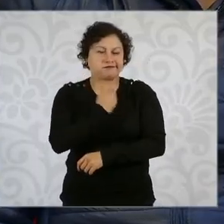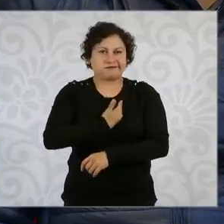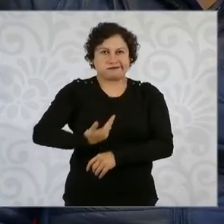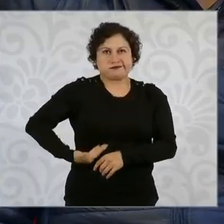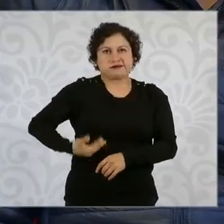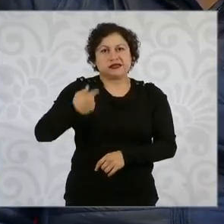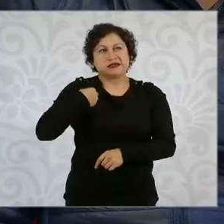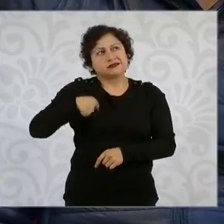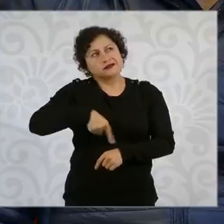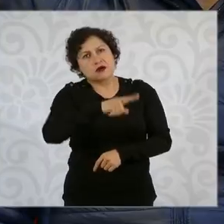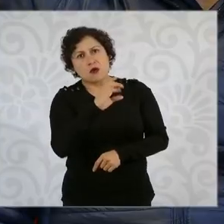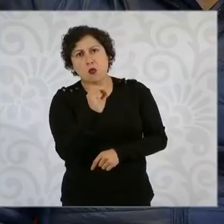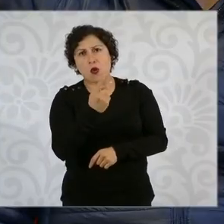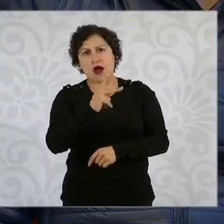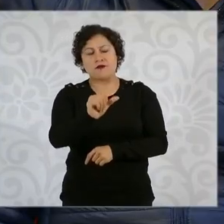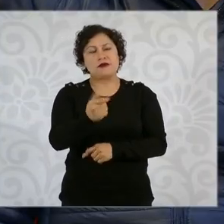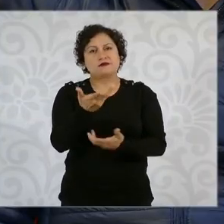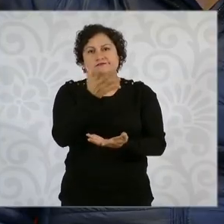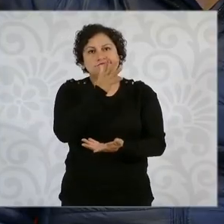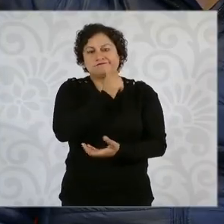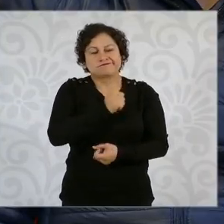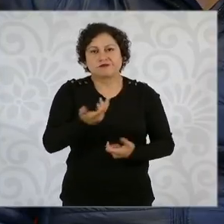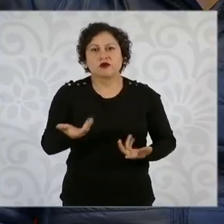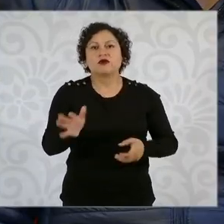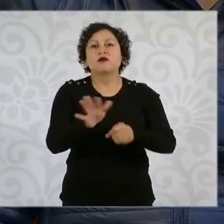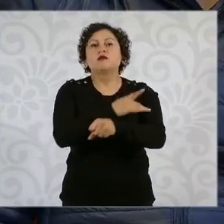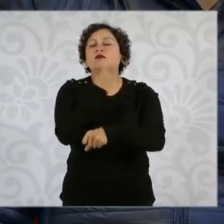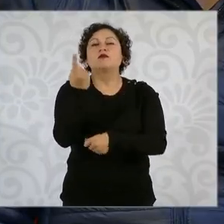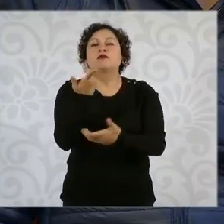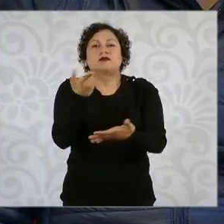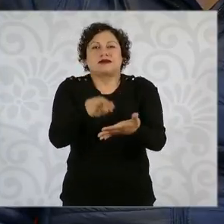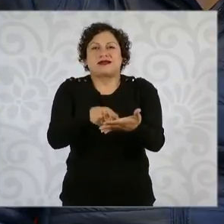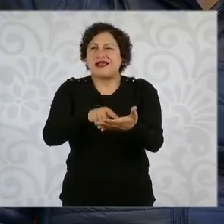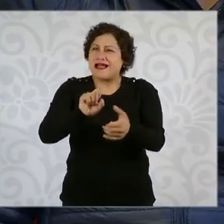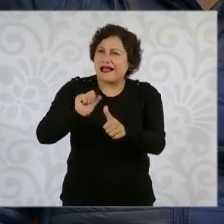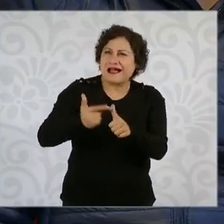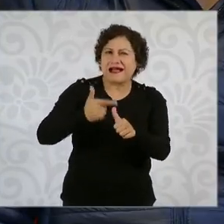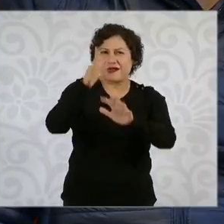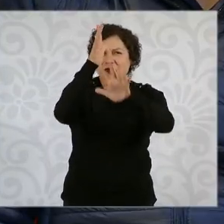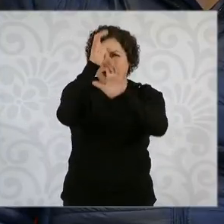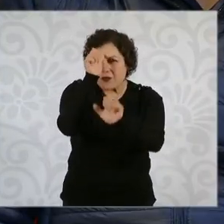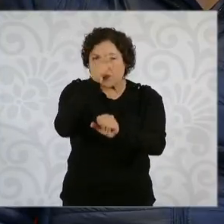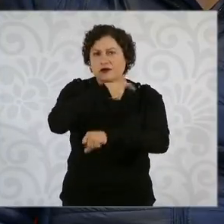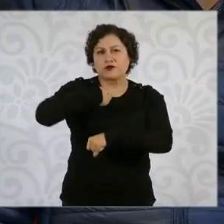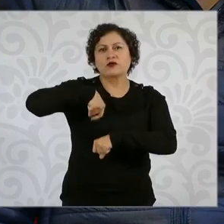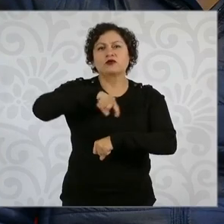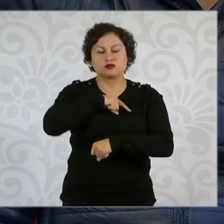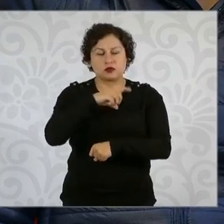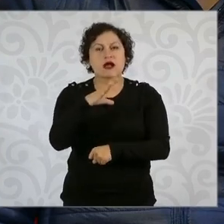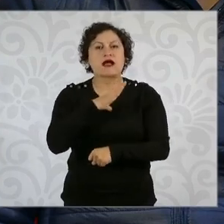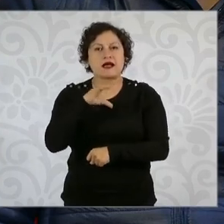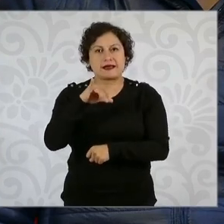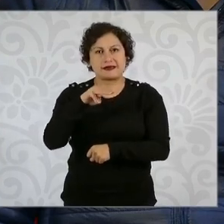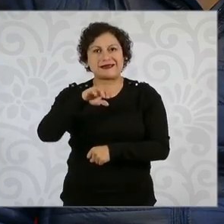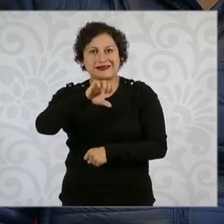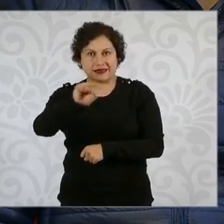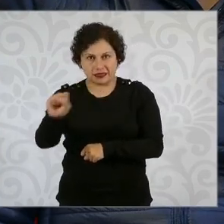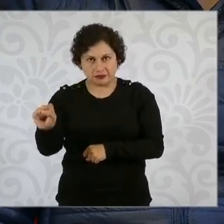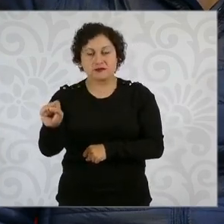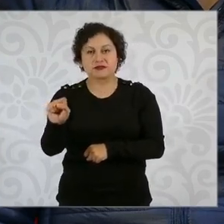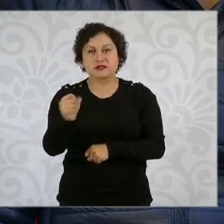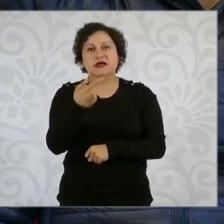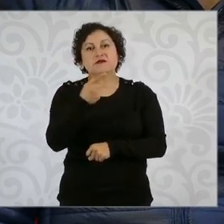un convenio que permita que los que no tenemos seguridad social y que tenemos, en este caso, tenemos seguridad social y no podemos